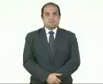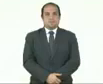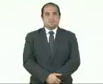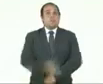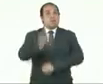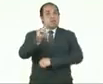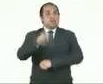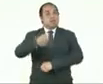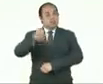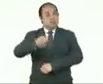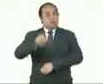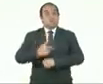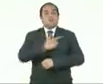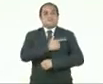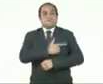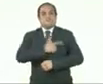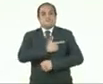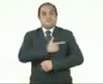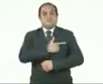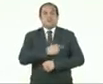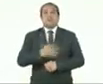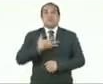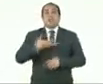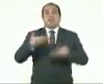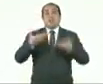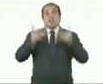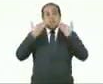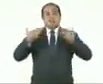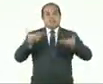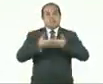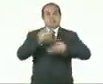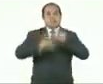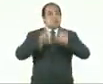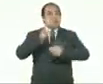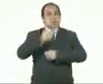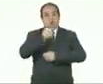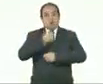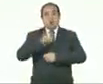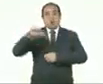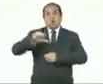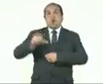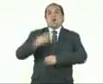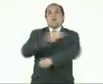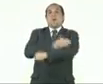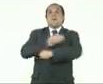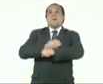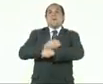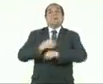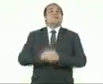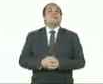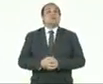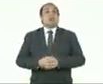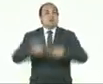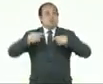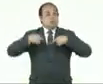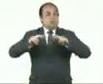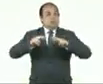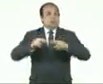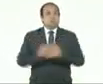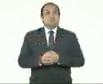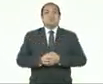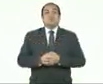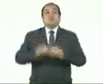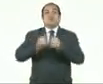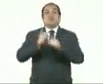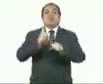Del mismo modo, saludamos con mucho gusto contar con la gentil asistencia de todas y todos los que hoy amablemente nos acompañan, a los representantes de la